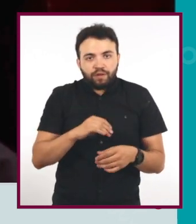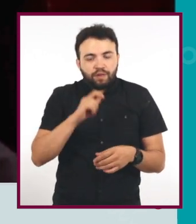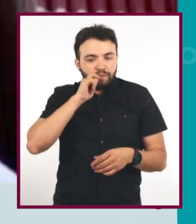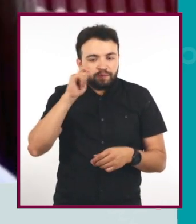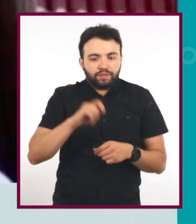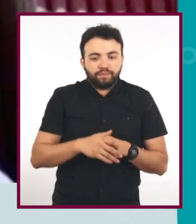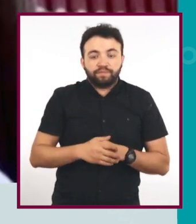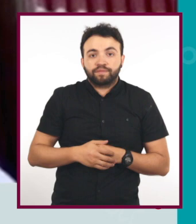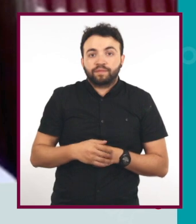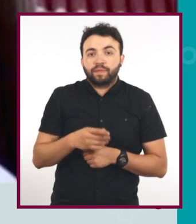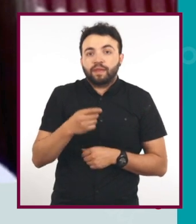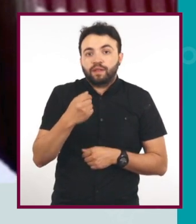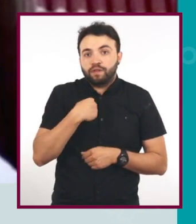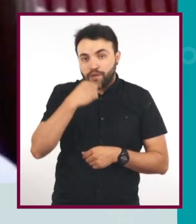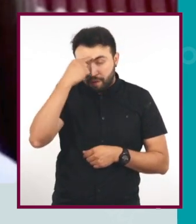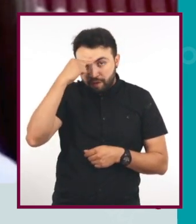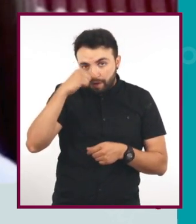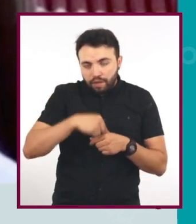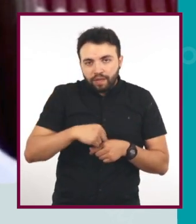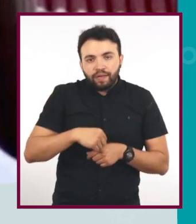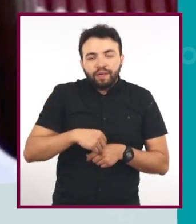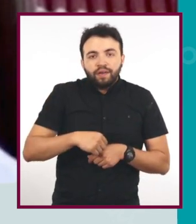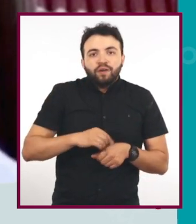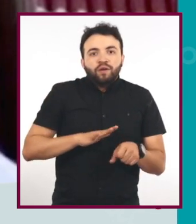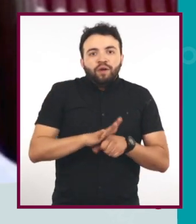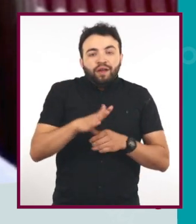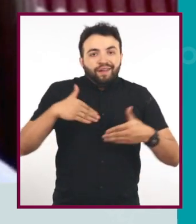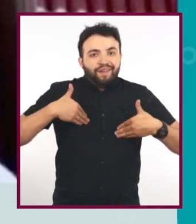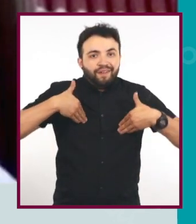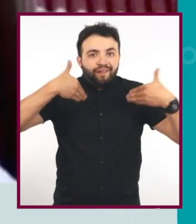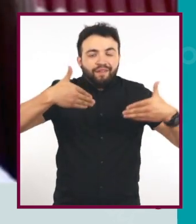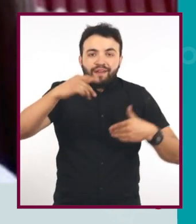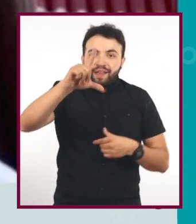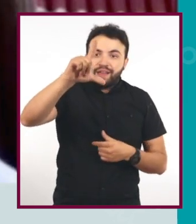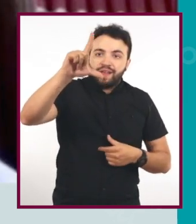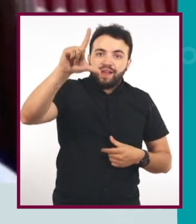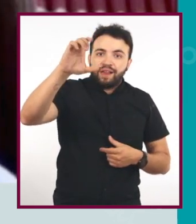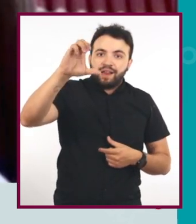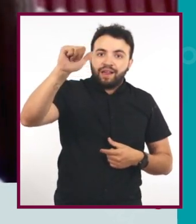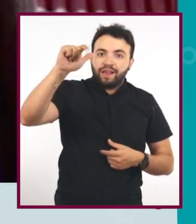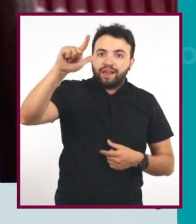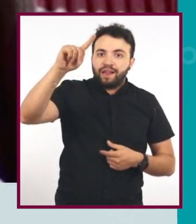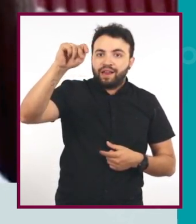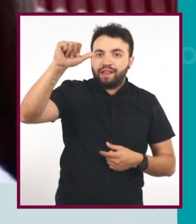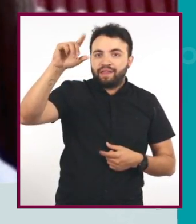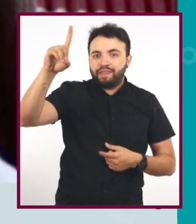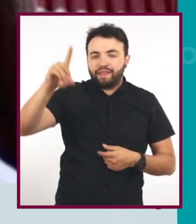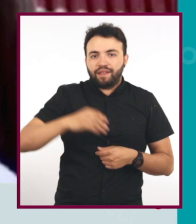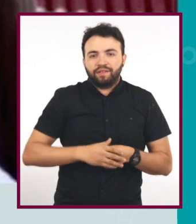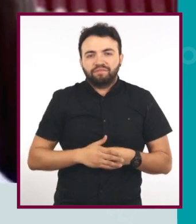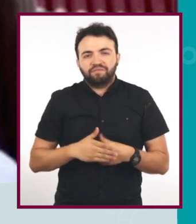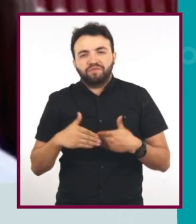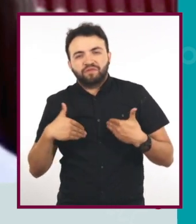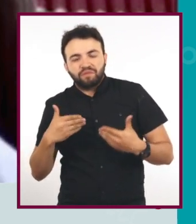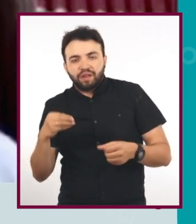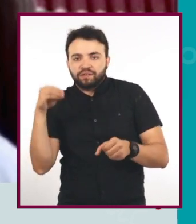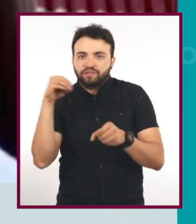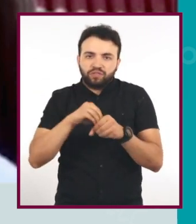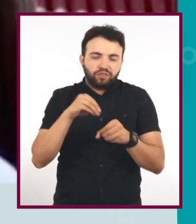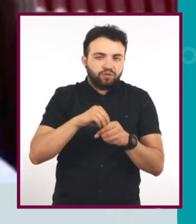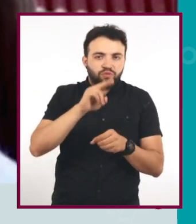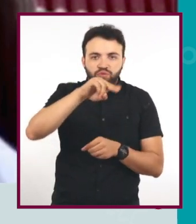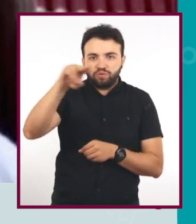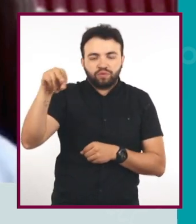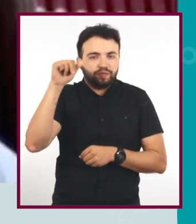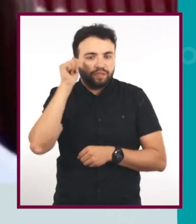amistad. Personalmente, la lealtad. Siempre la lealtad va a estar antes que cualquier cosa. Obviamente va a ir de la mano el respeto